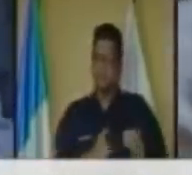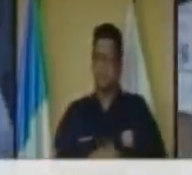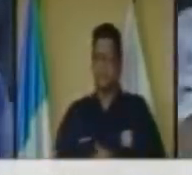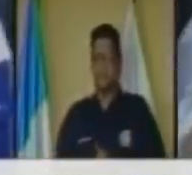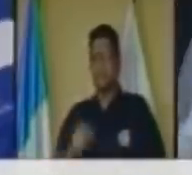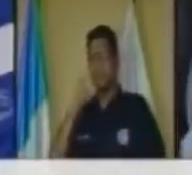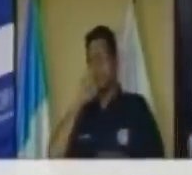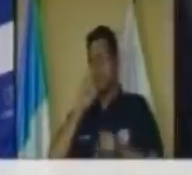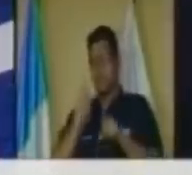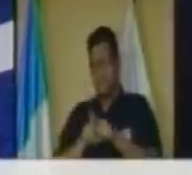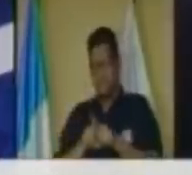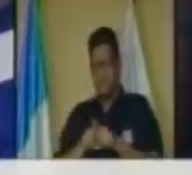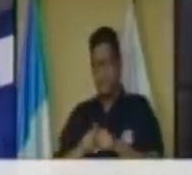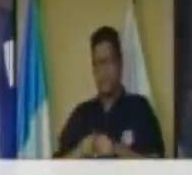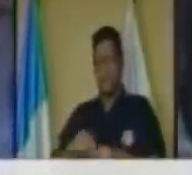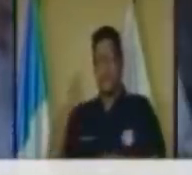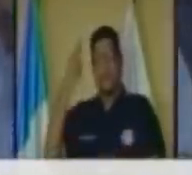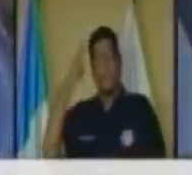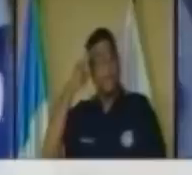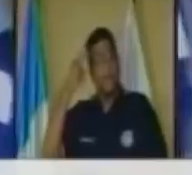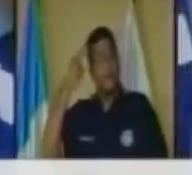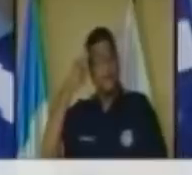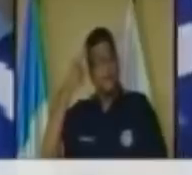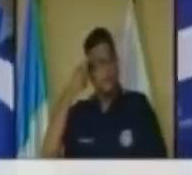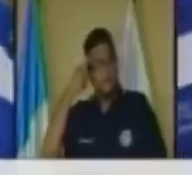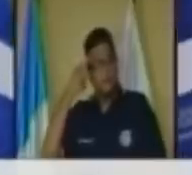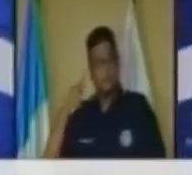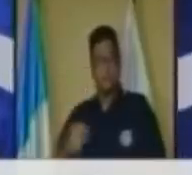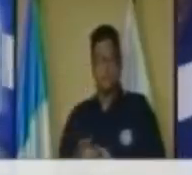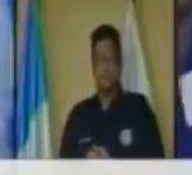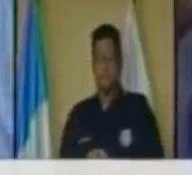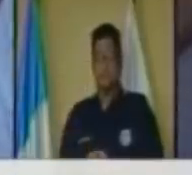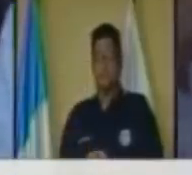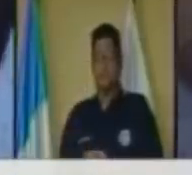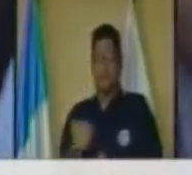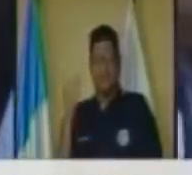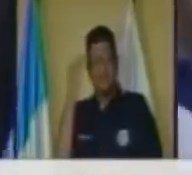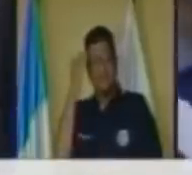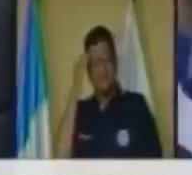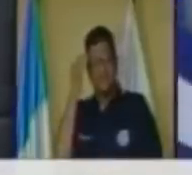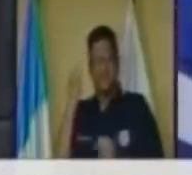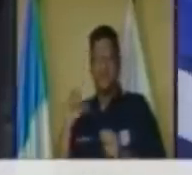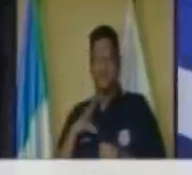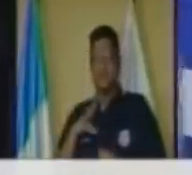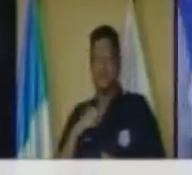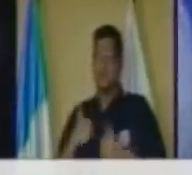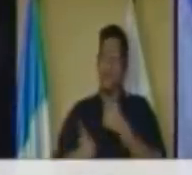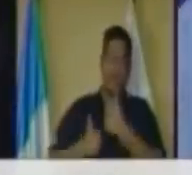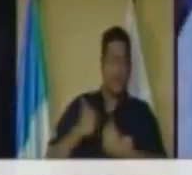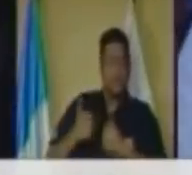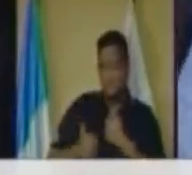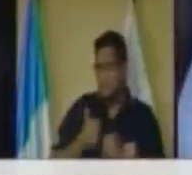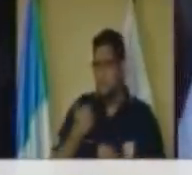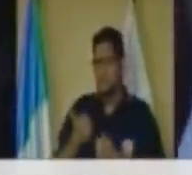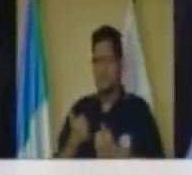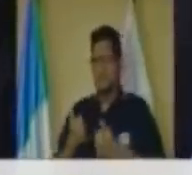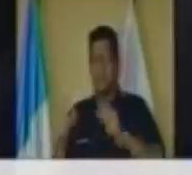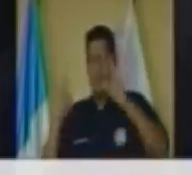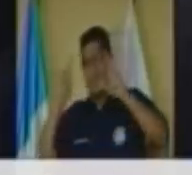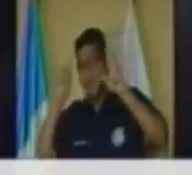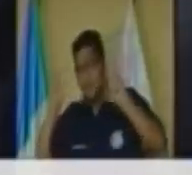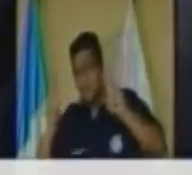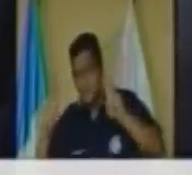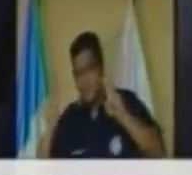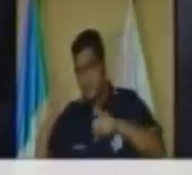recalcar las medidas de prevención. Y sé que tienen la duda de lo de laboral o público. Por